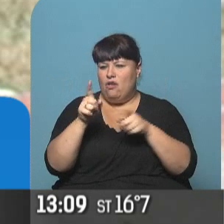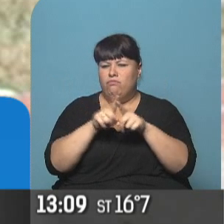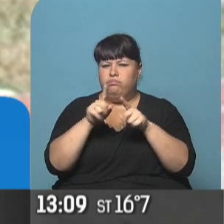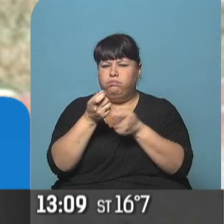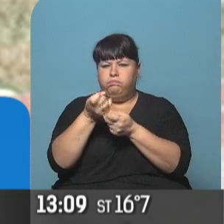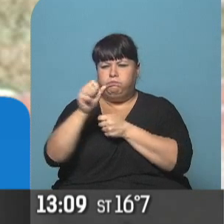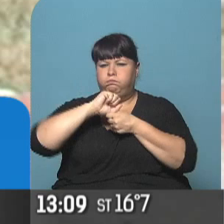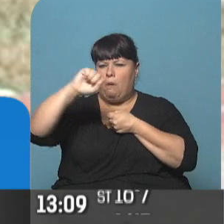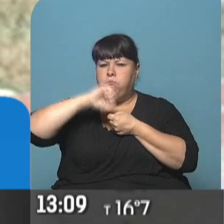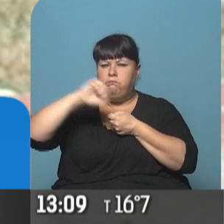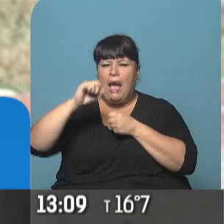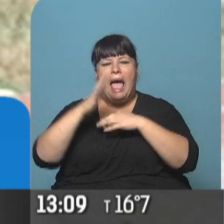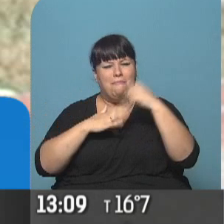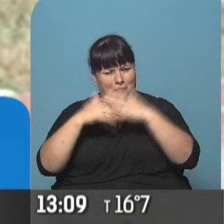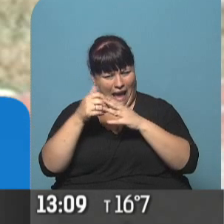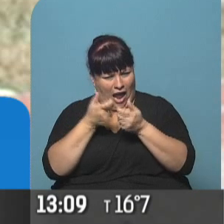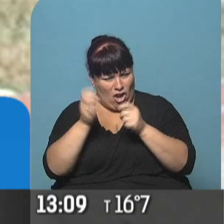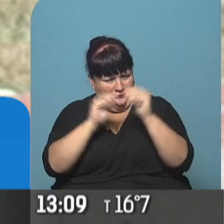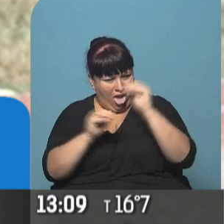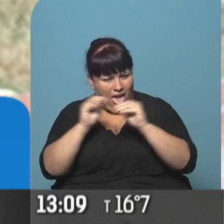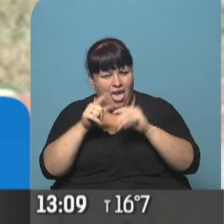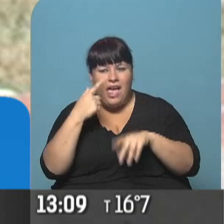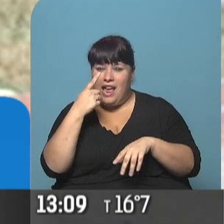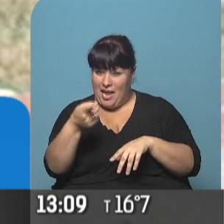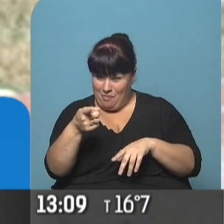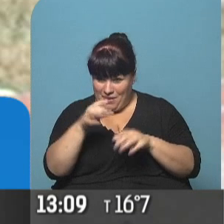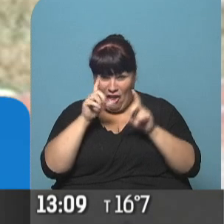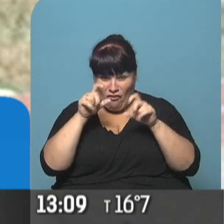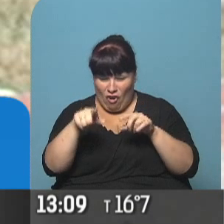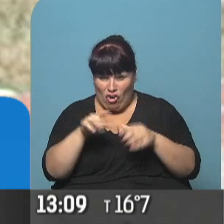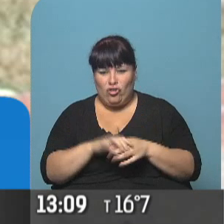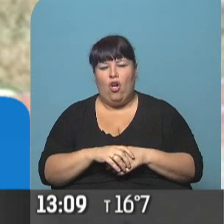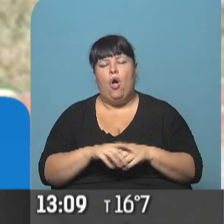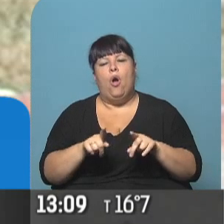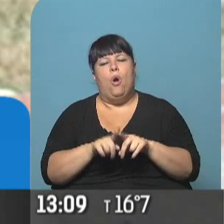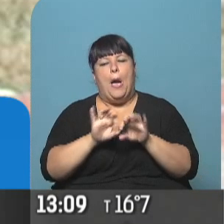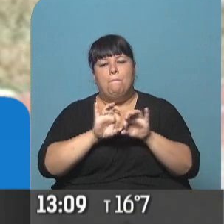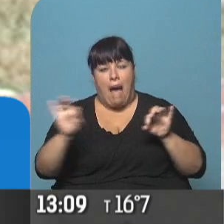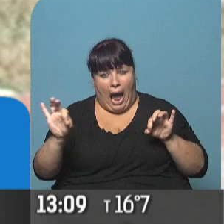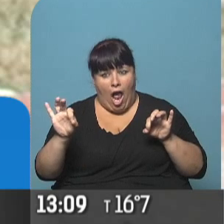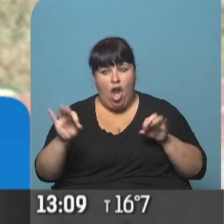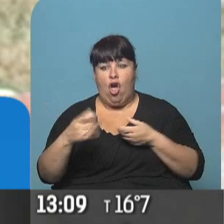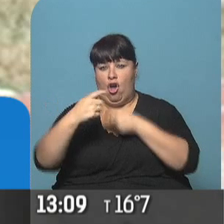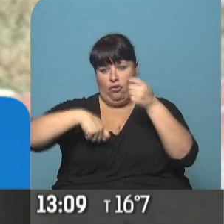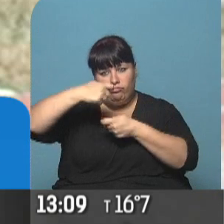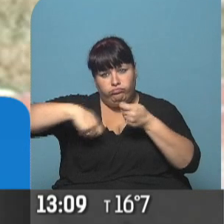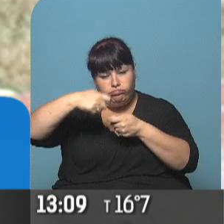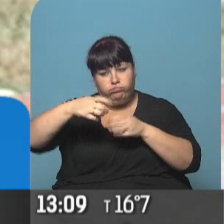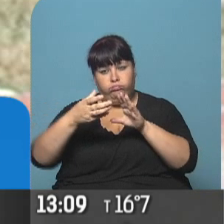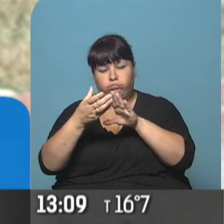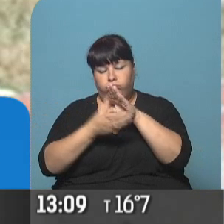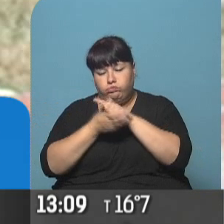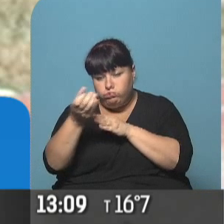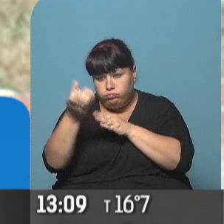de lanzacohetes casero, que era una, como ustedes pueden observar en la fotografía, un palo que en uno de